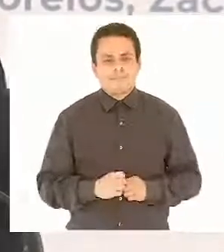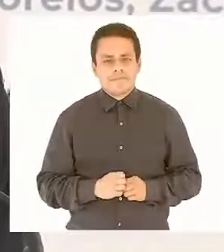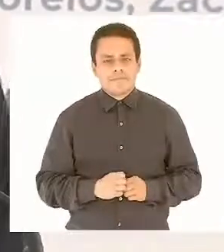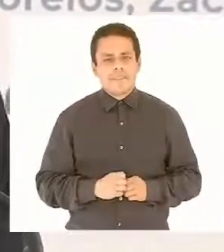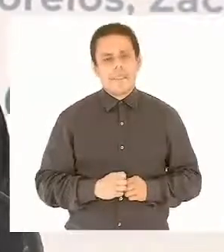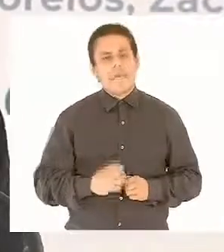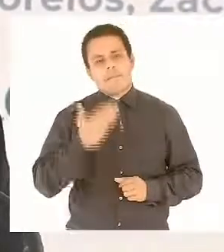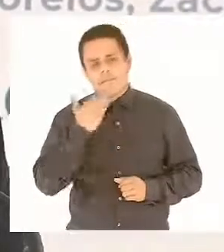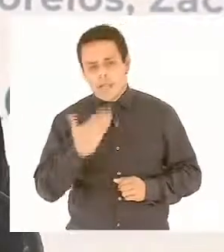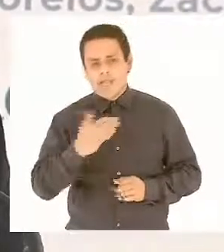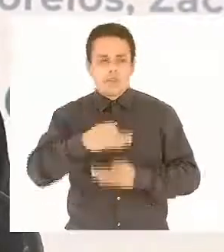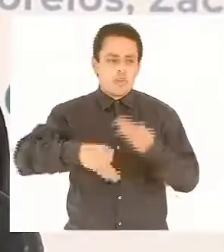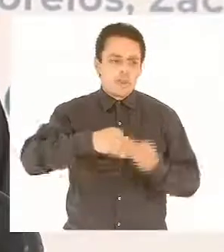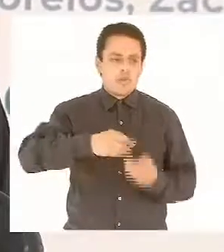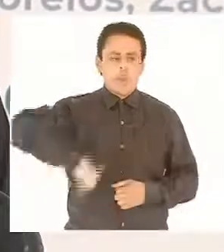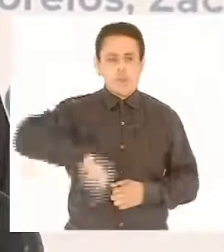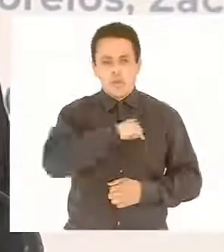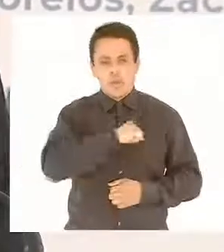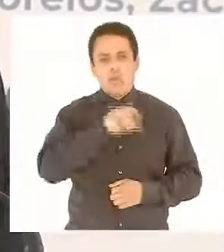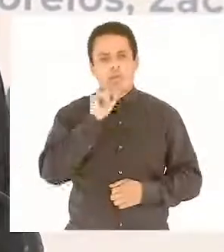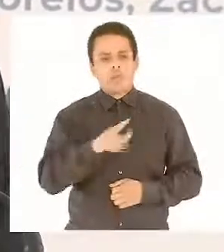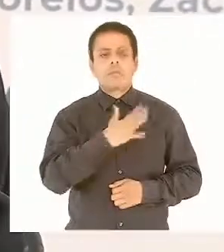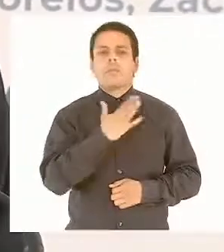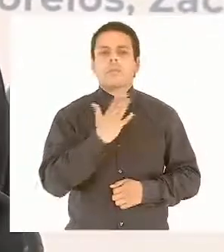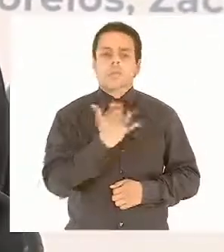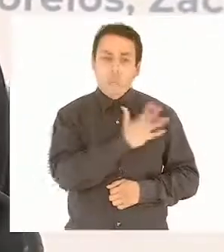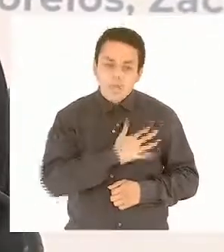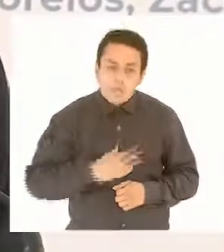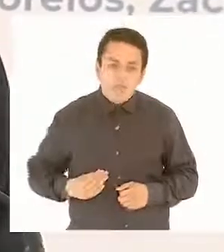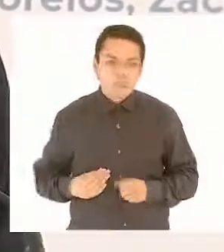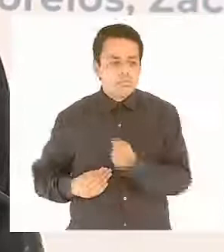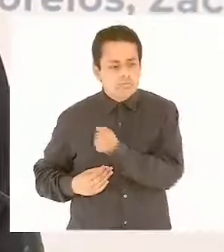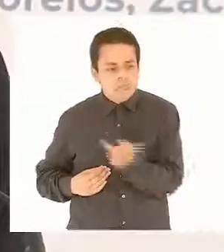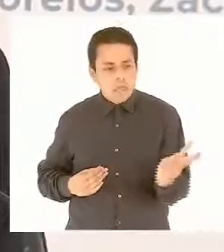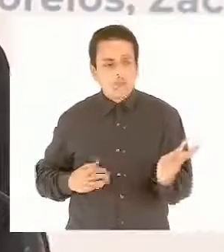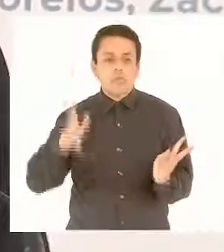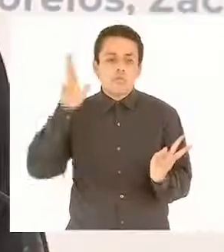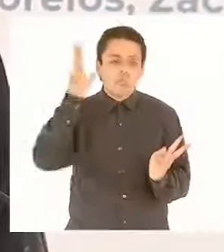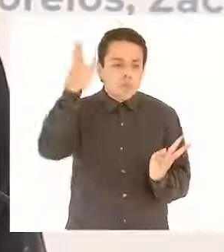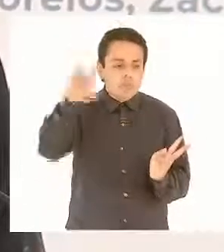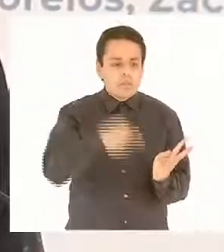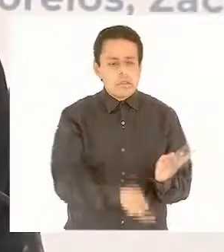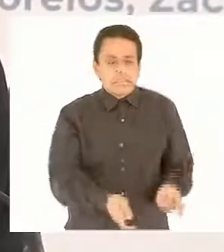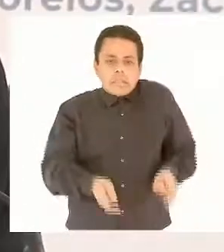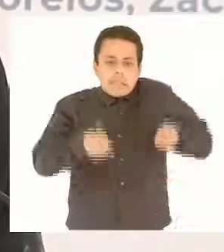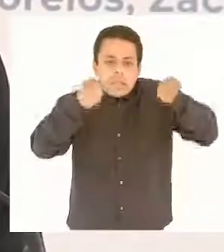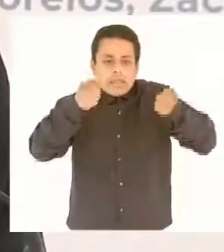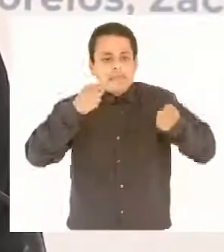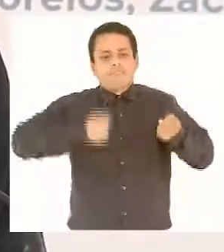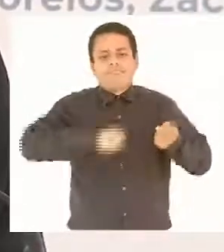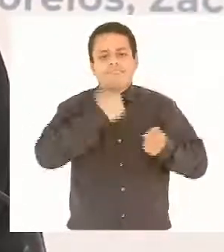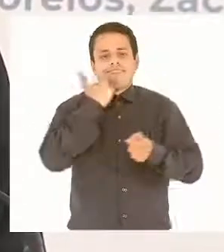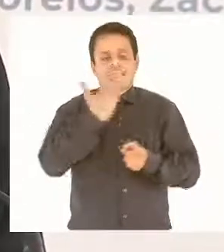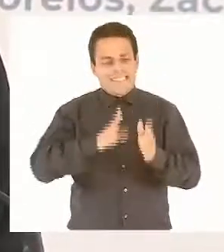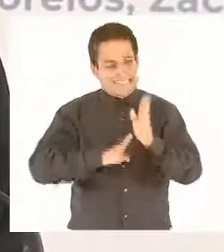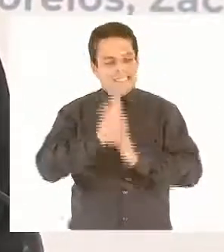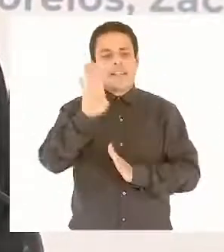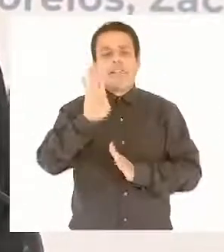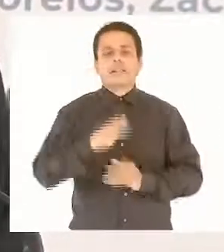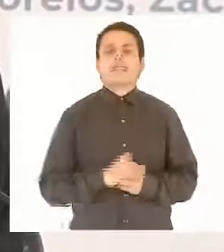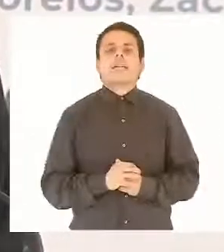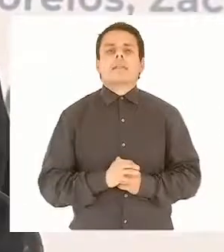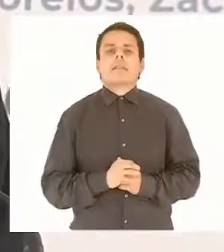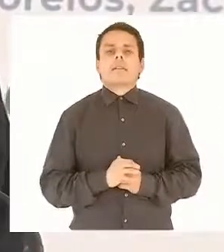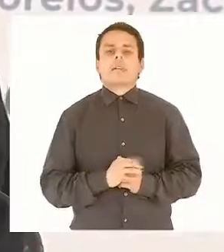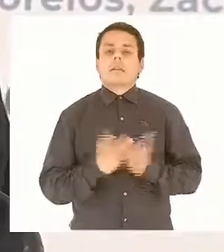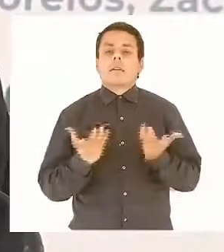bien de nosotros, por el bien de nuestros hijos, de las futuras generaciones. Y un